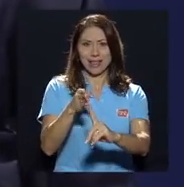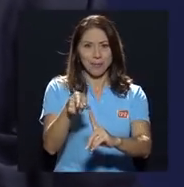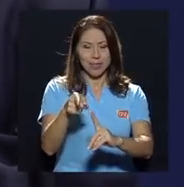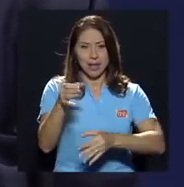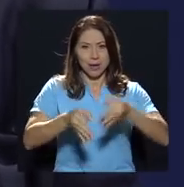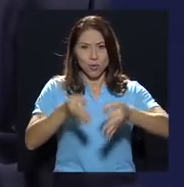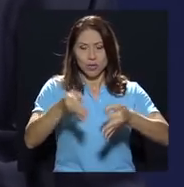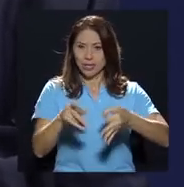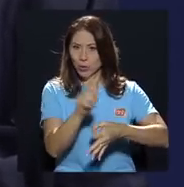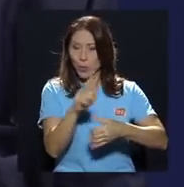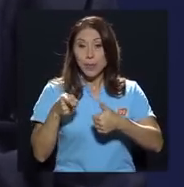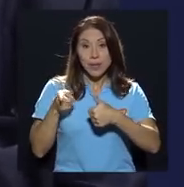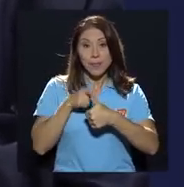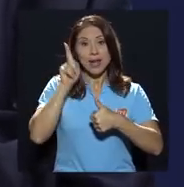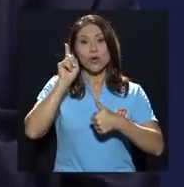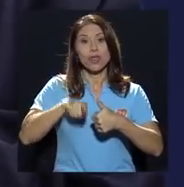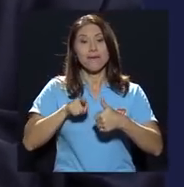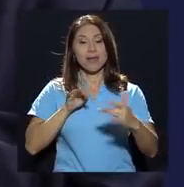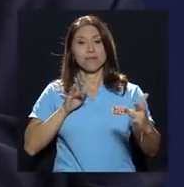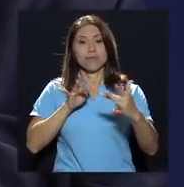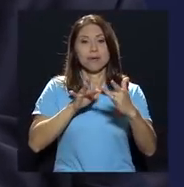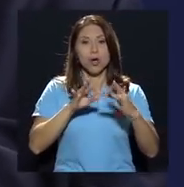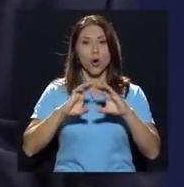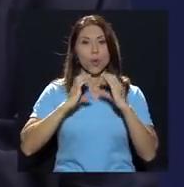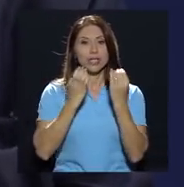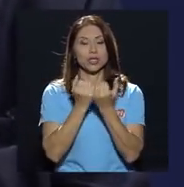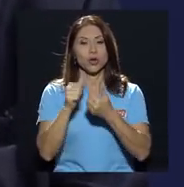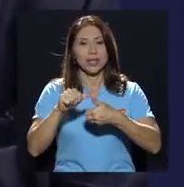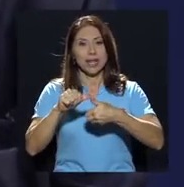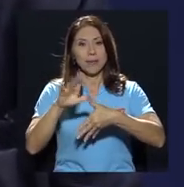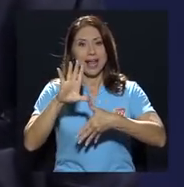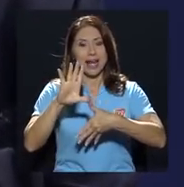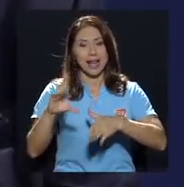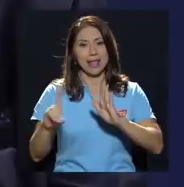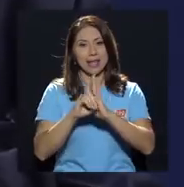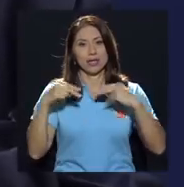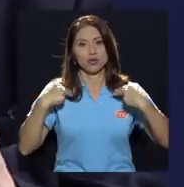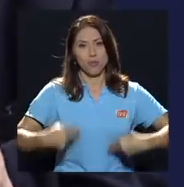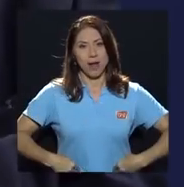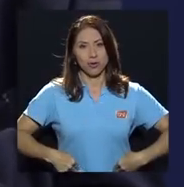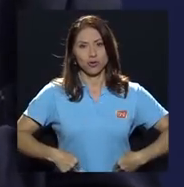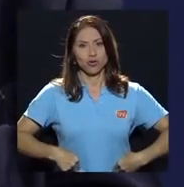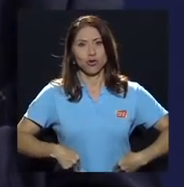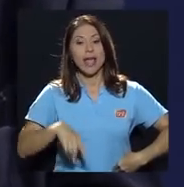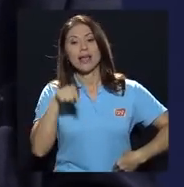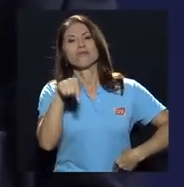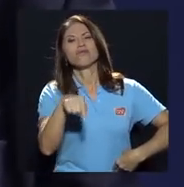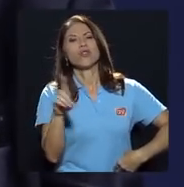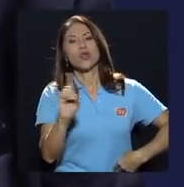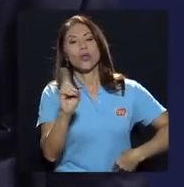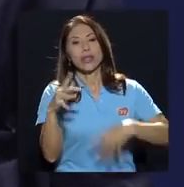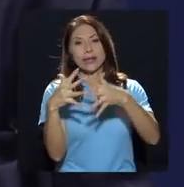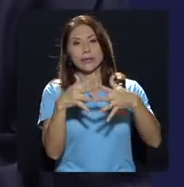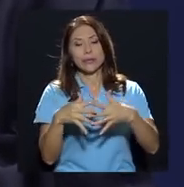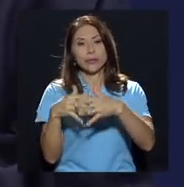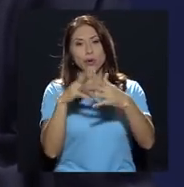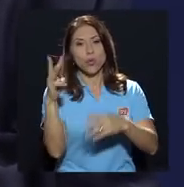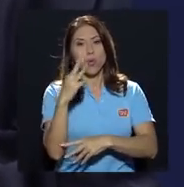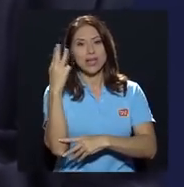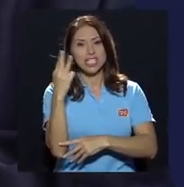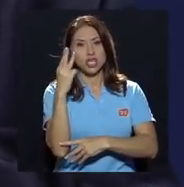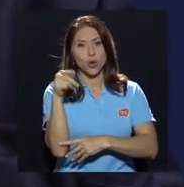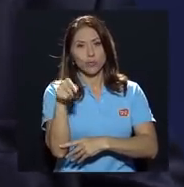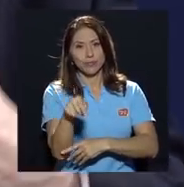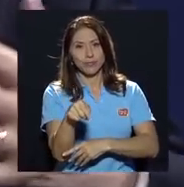la corte se debe recurrir en primer lugar a la comisión interamericana de derechos humanos cuya sede está en washington